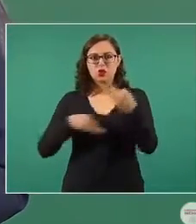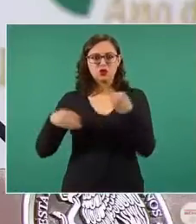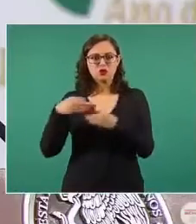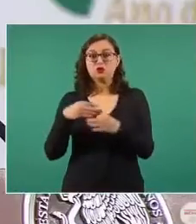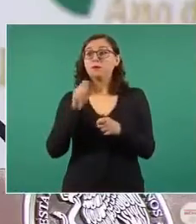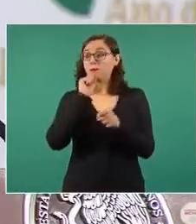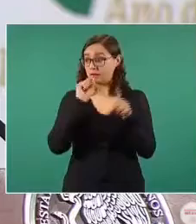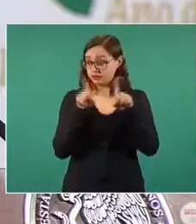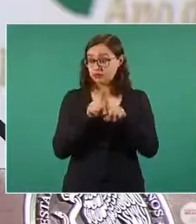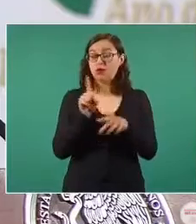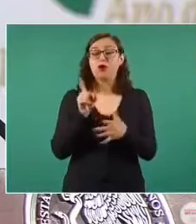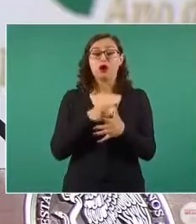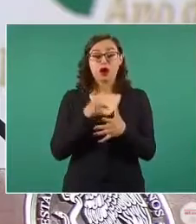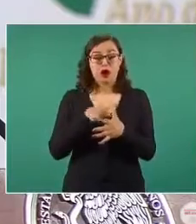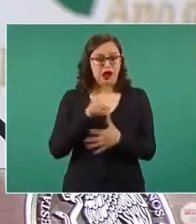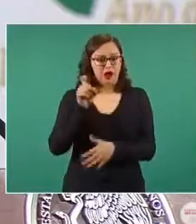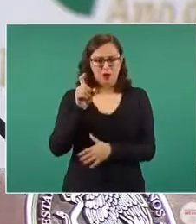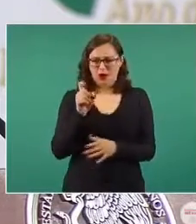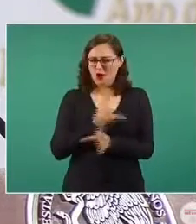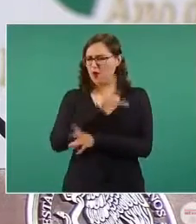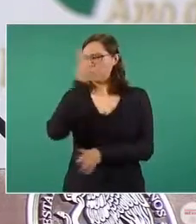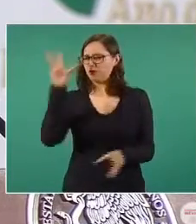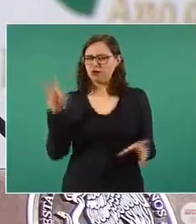en el agua, en todo.